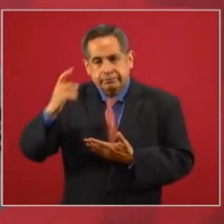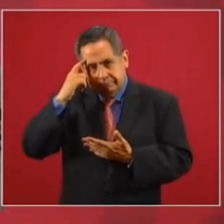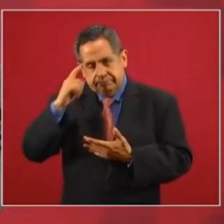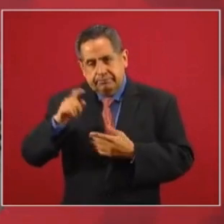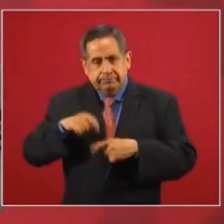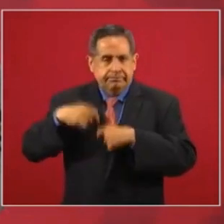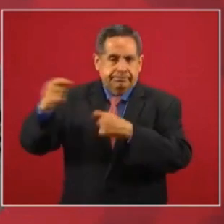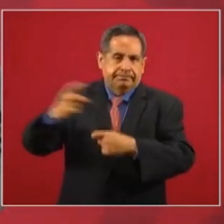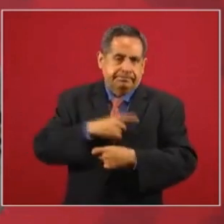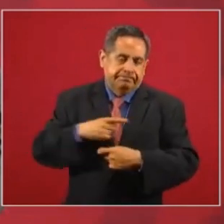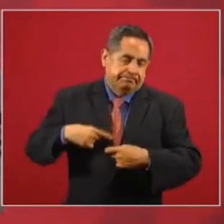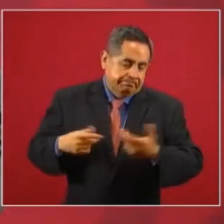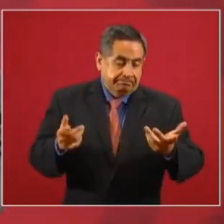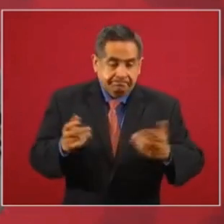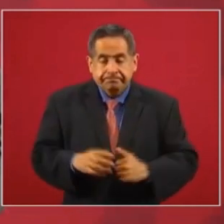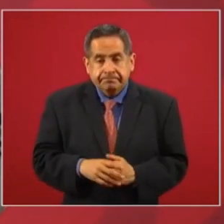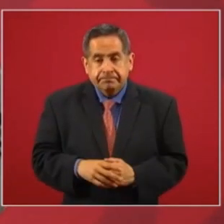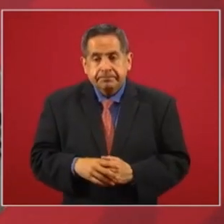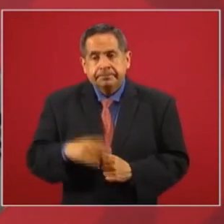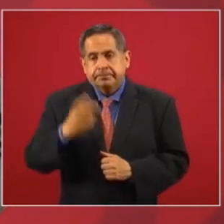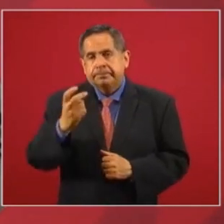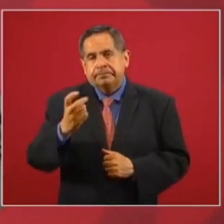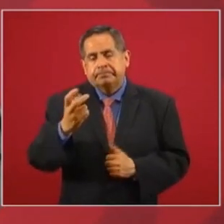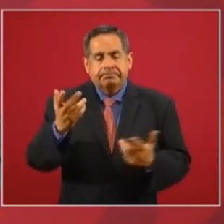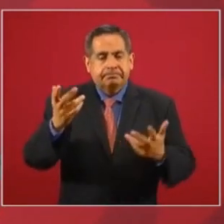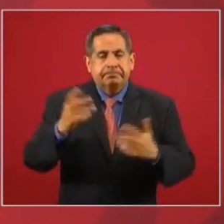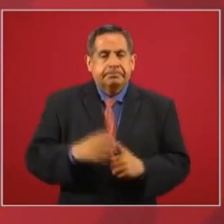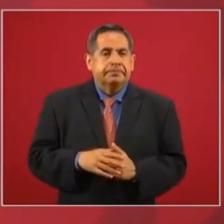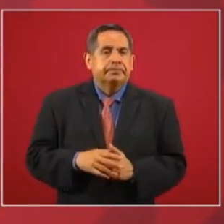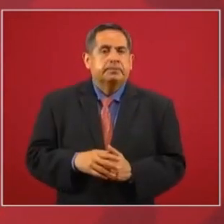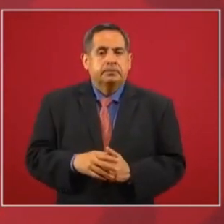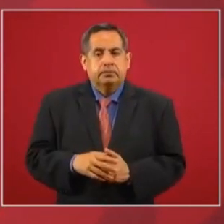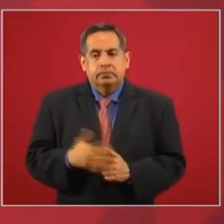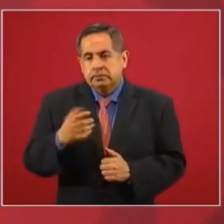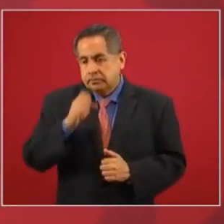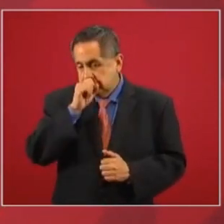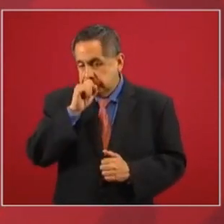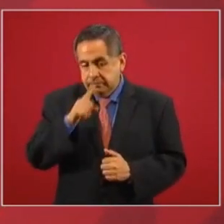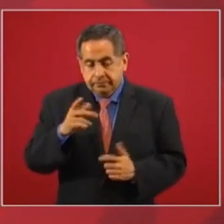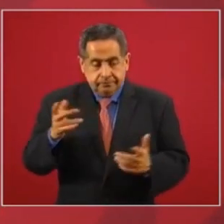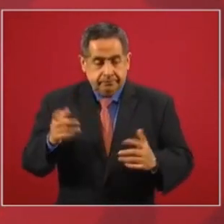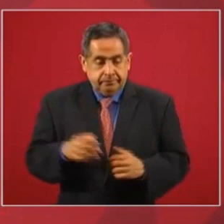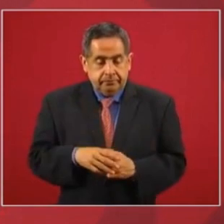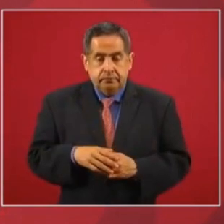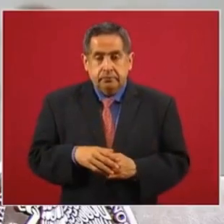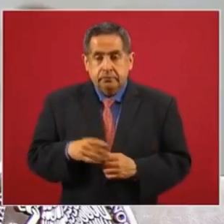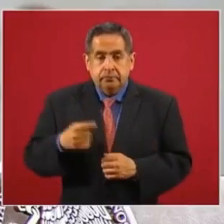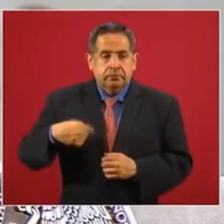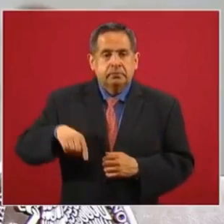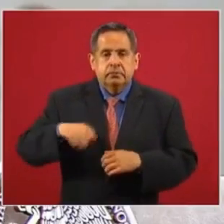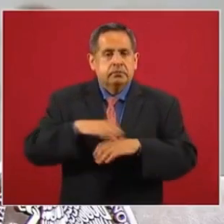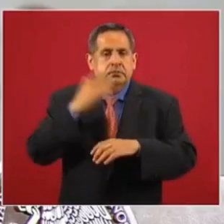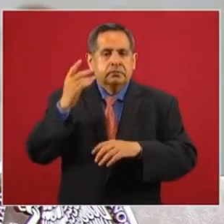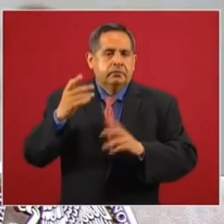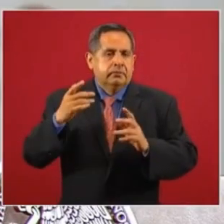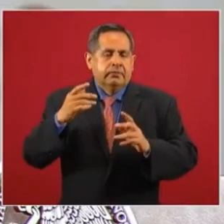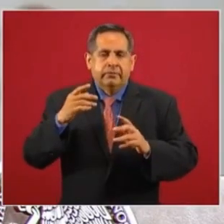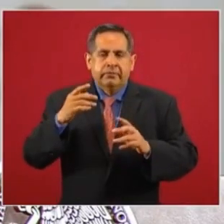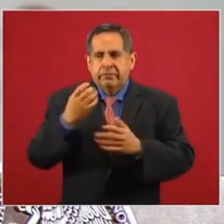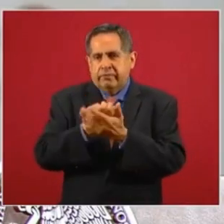incremento de la deuda, por esa razón y también por la caída en la